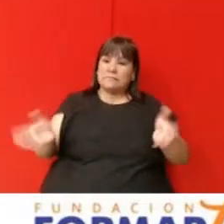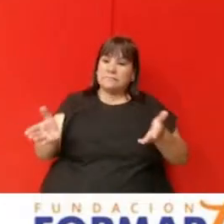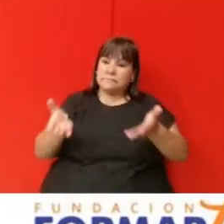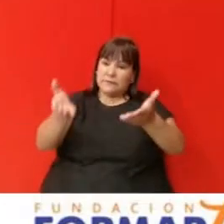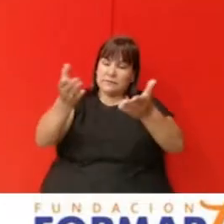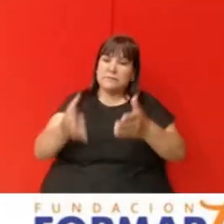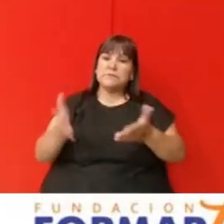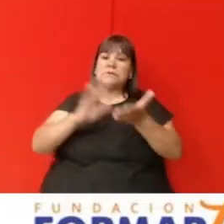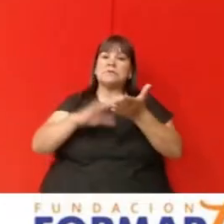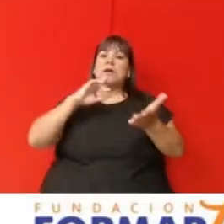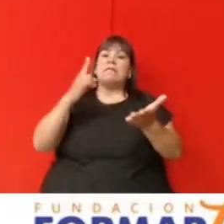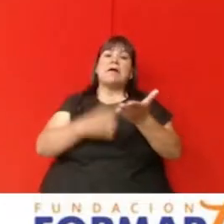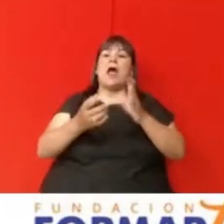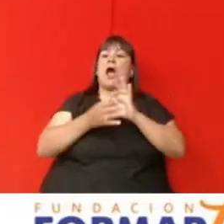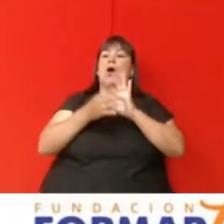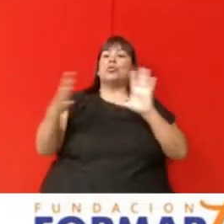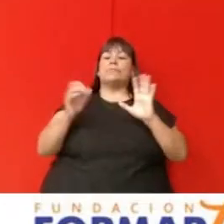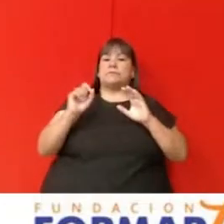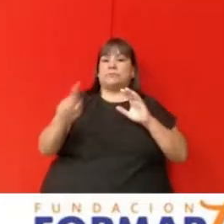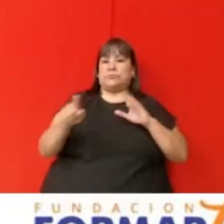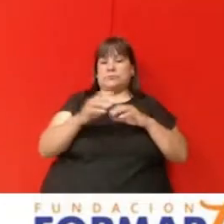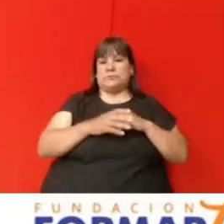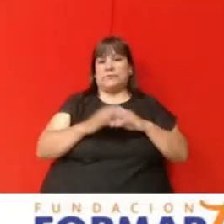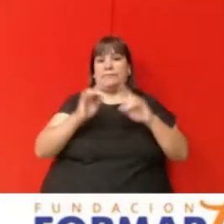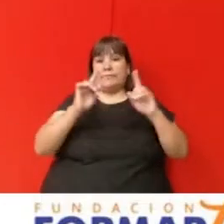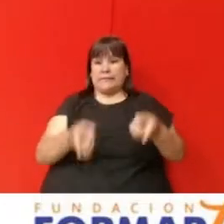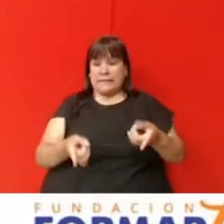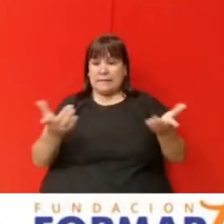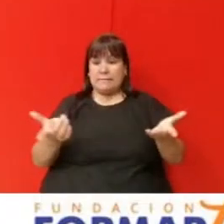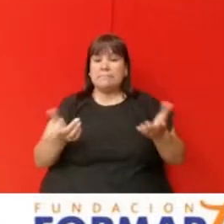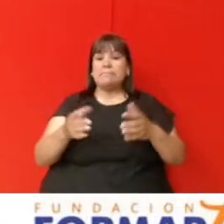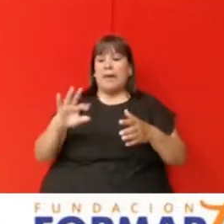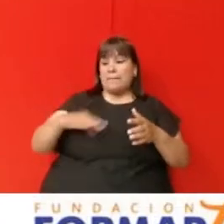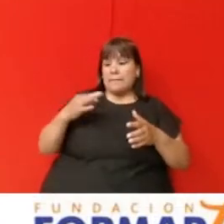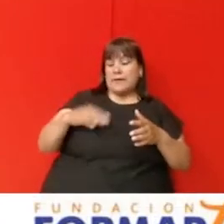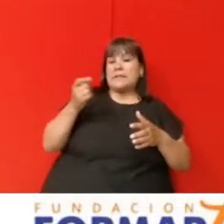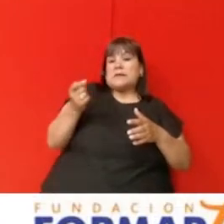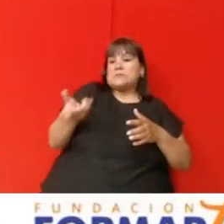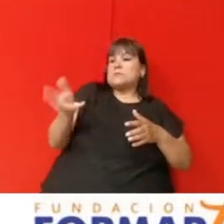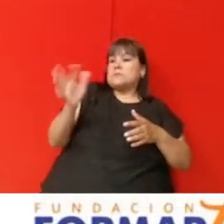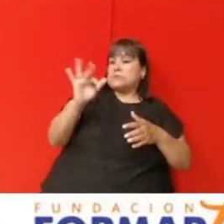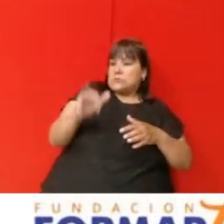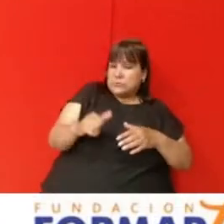sus capacidades y el control sobre la vida cotidiana de esa persona mayor.